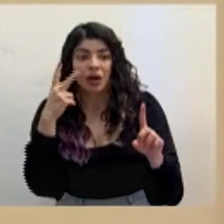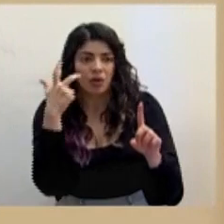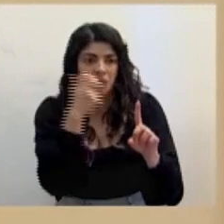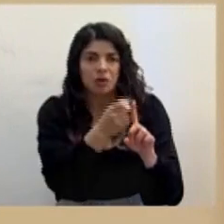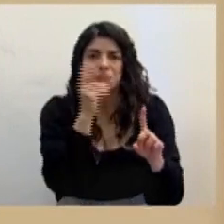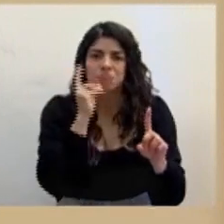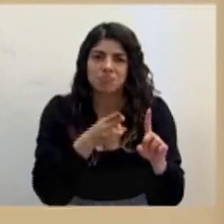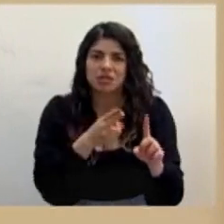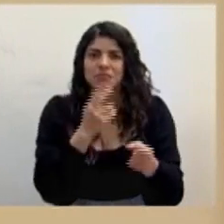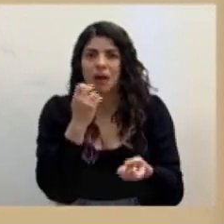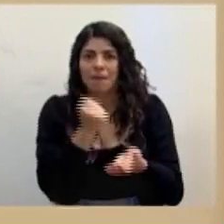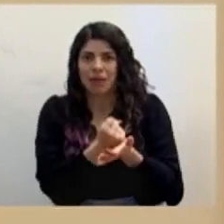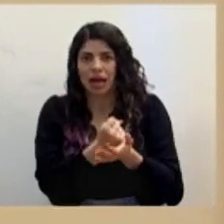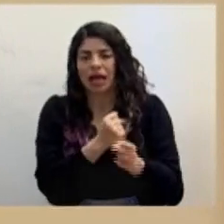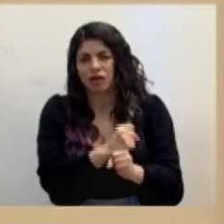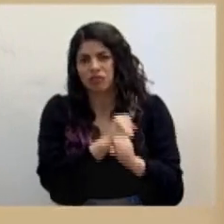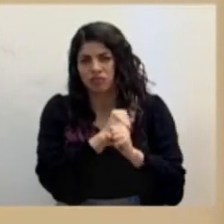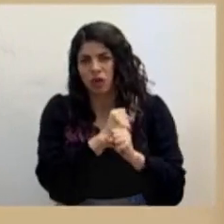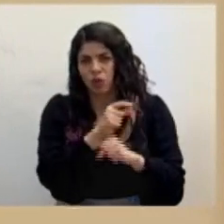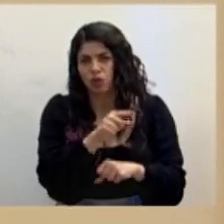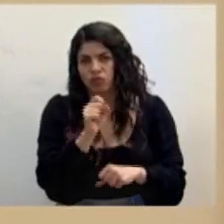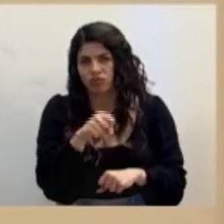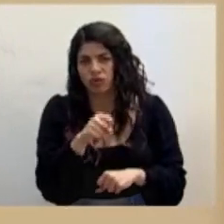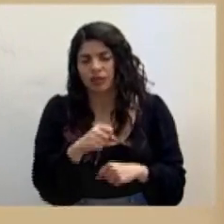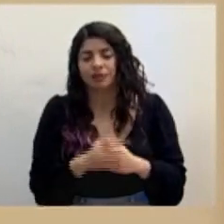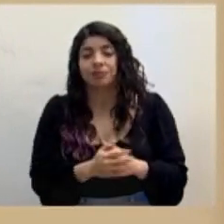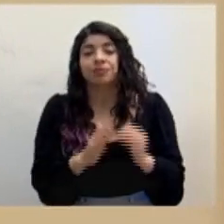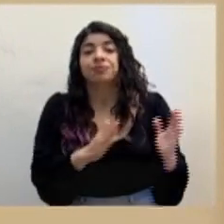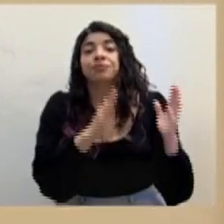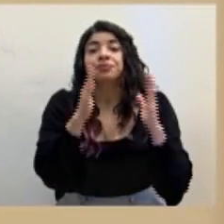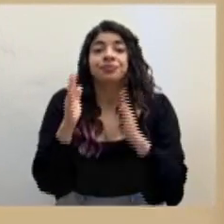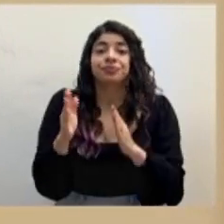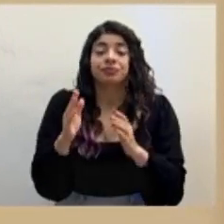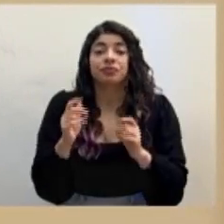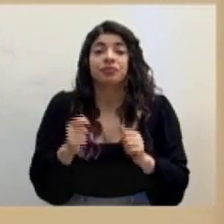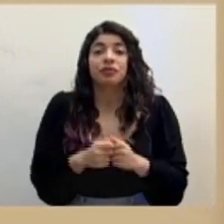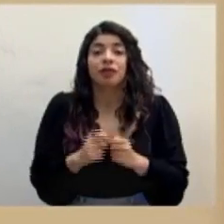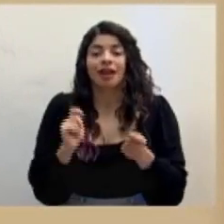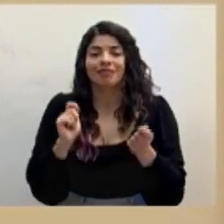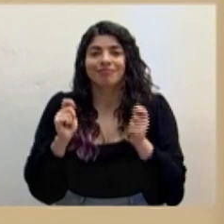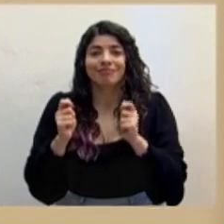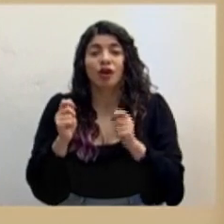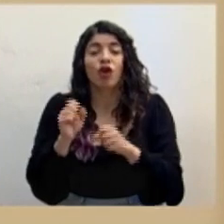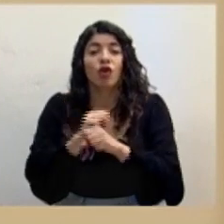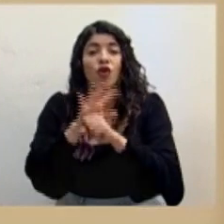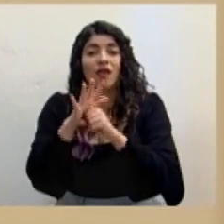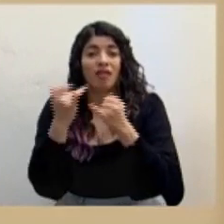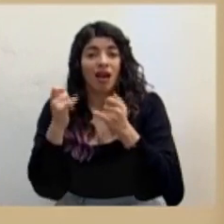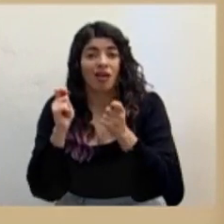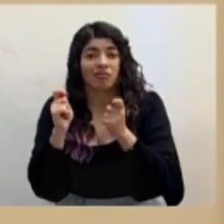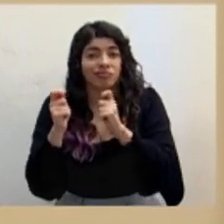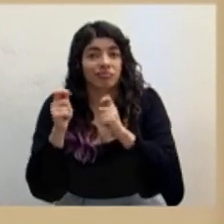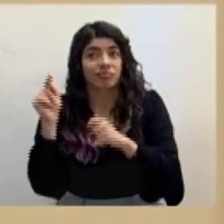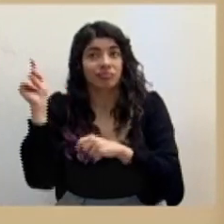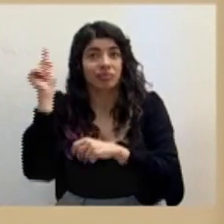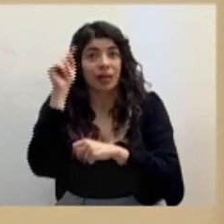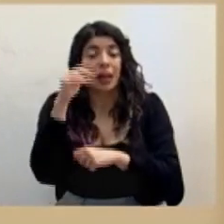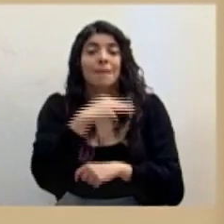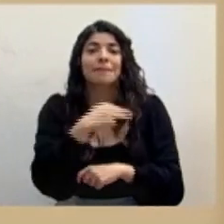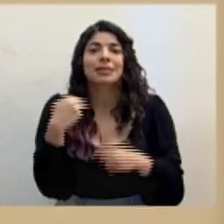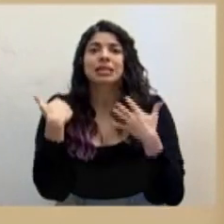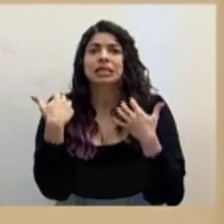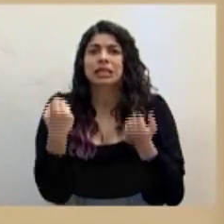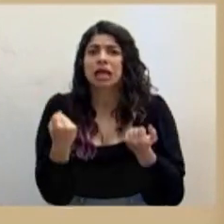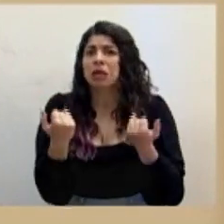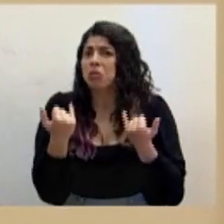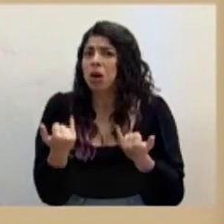dosis. En relación a la variante del coronavirus, realmente el Ministerio de Salud